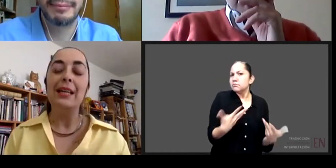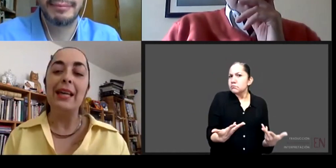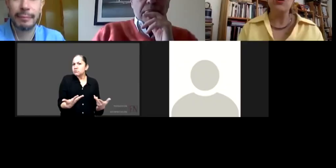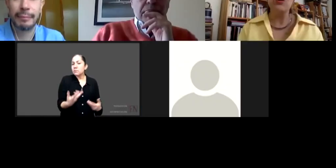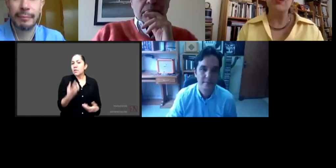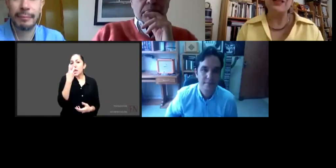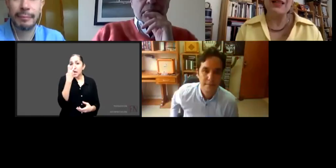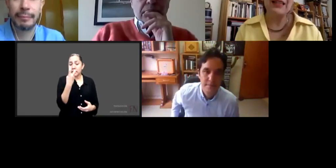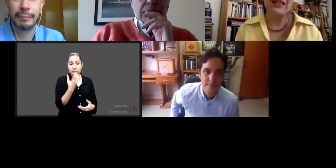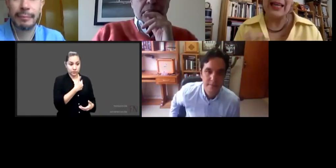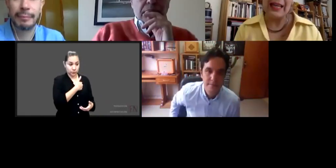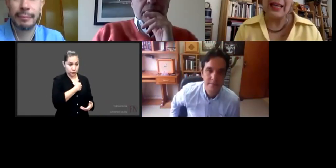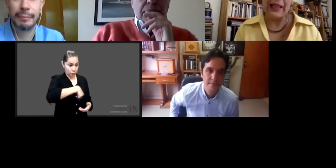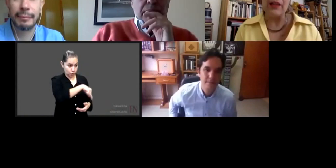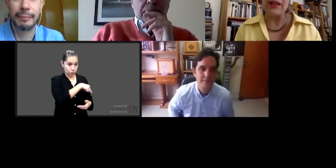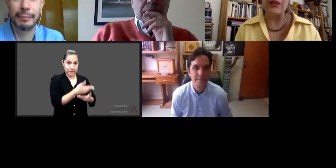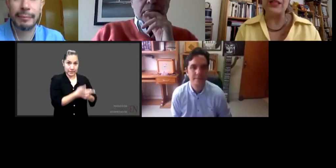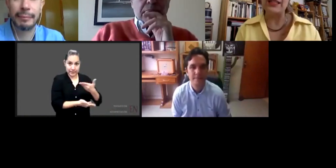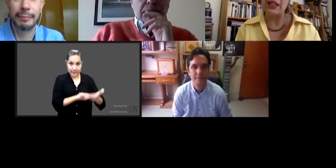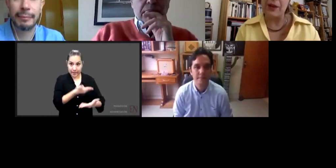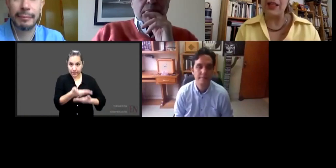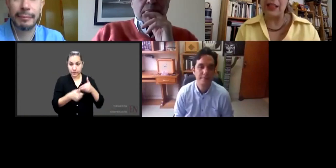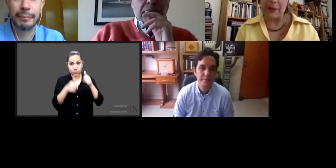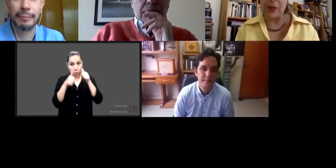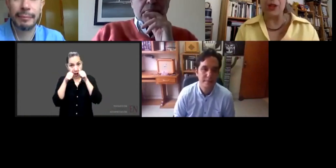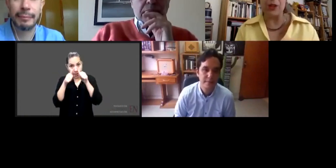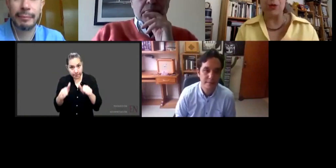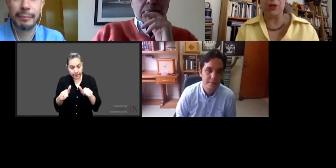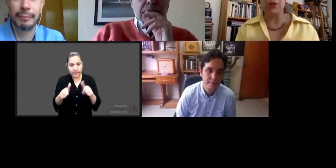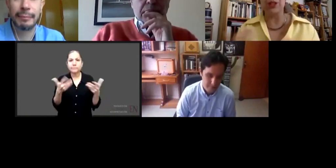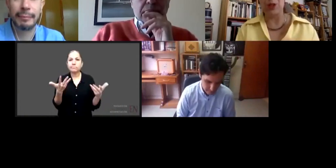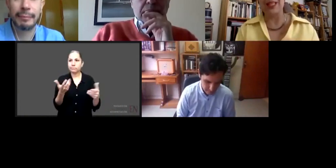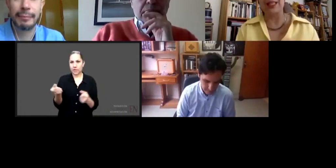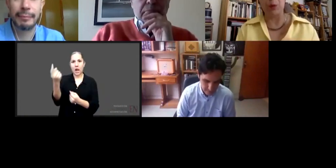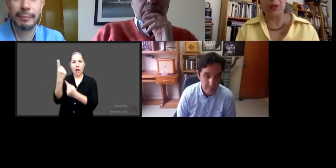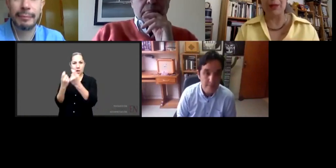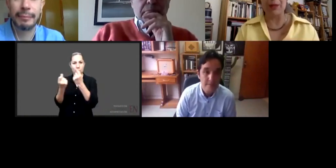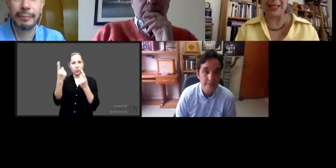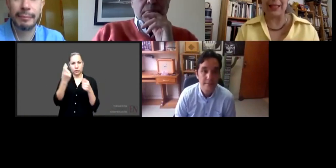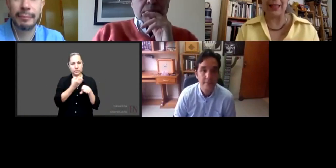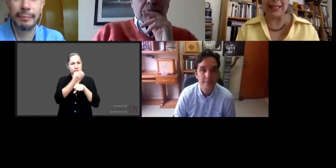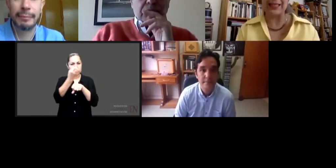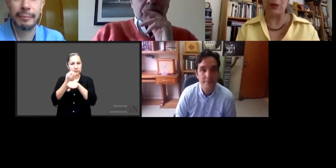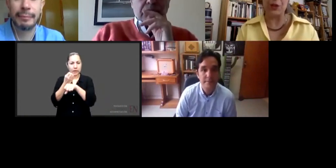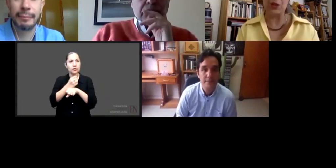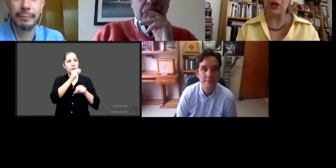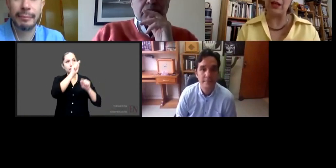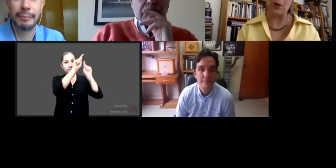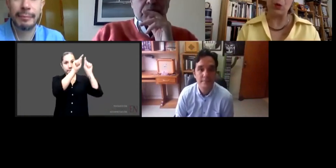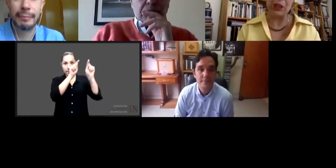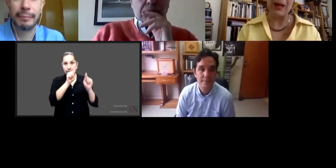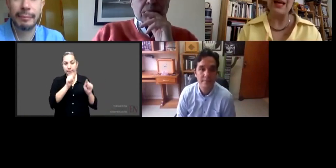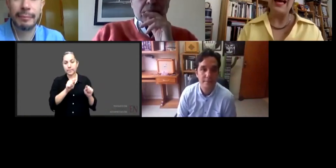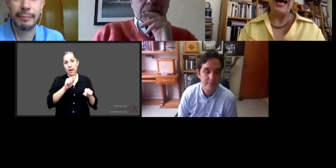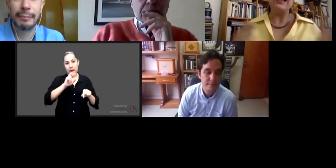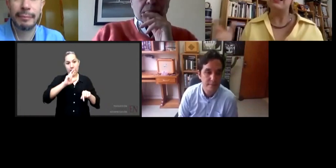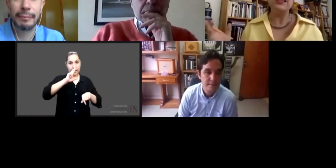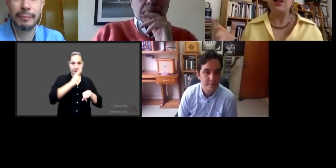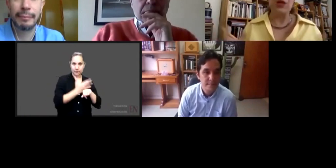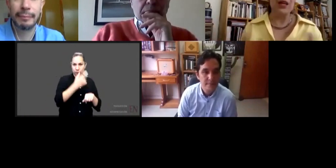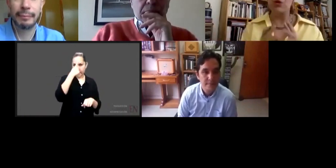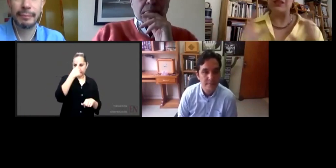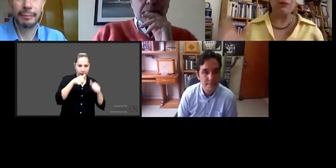haciendo. Quiero comentarte que en las entidades federativas, nuestros y nuestras responsables estatales de salud sexual y reproductiva